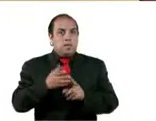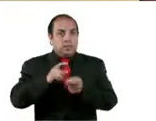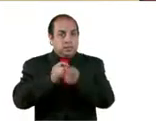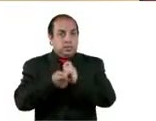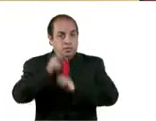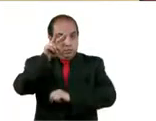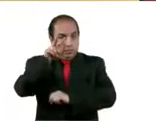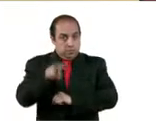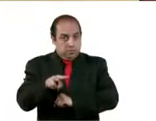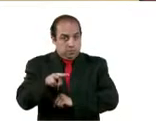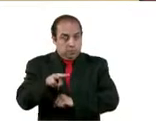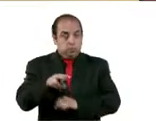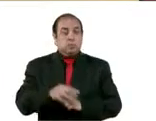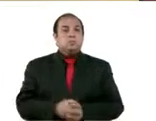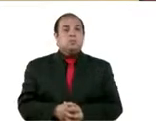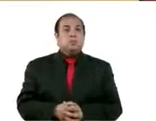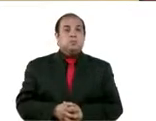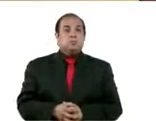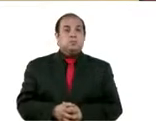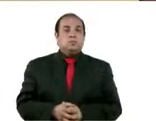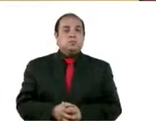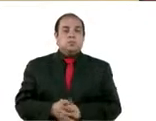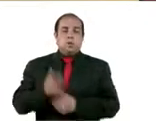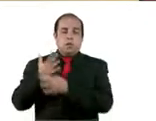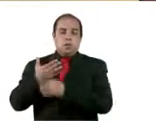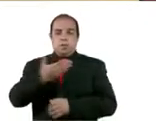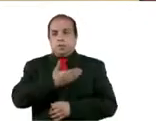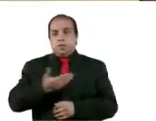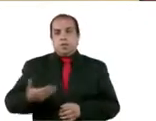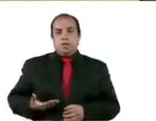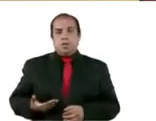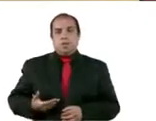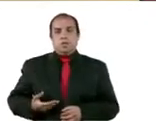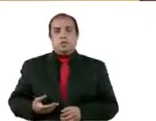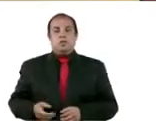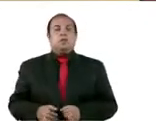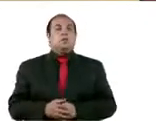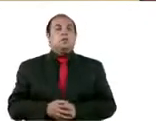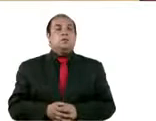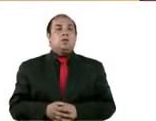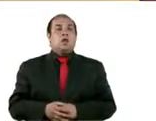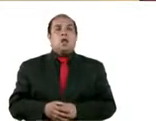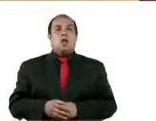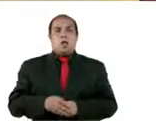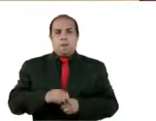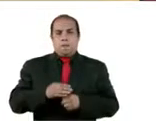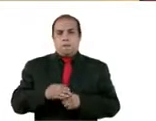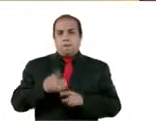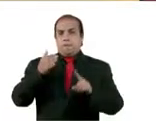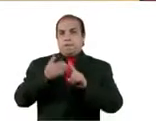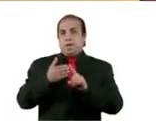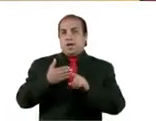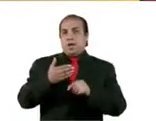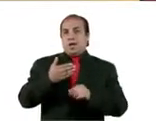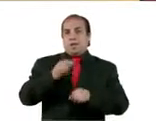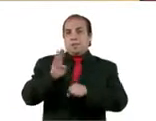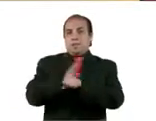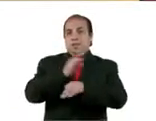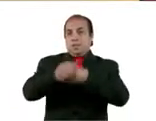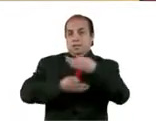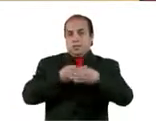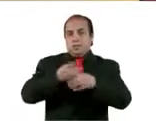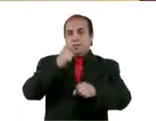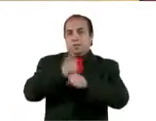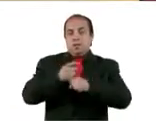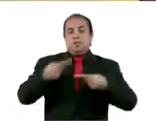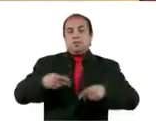realidad de lo que tanto habla el presidente, de por el bien de todos, primero los pobres. Y no solo eso, sino es este apoyo que